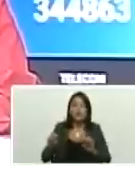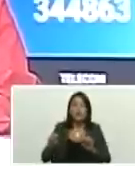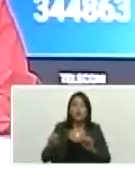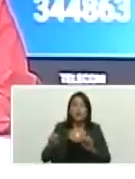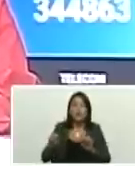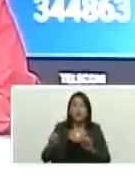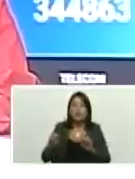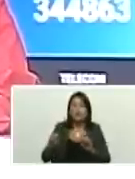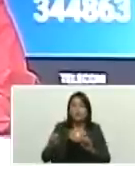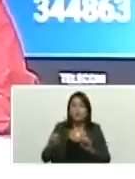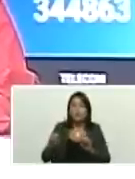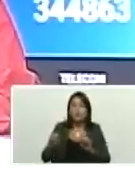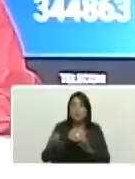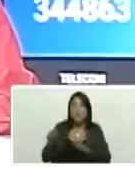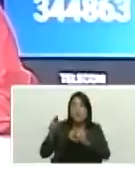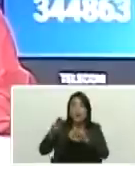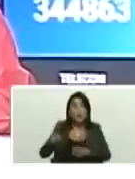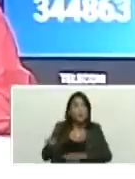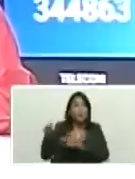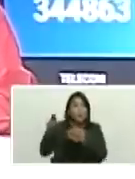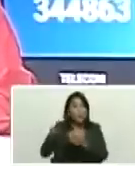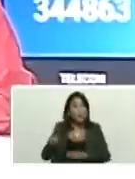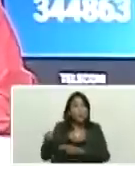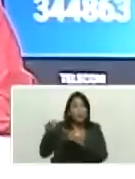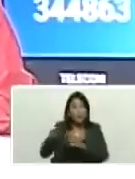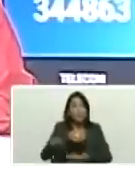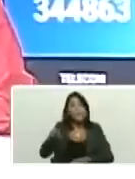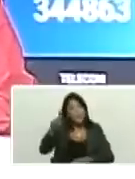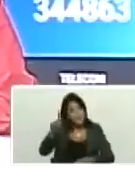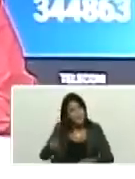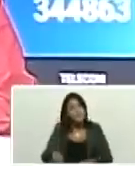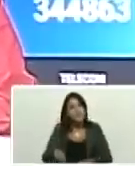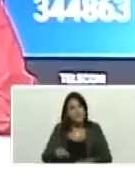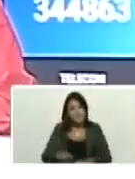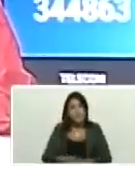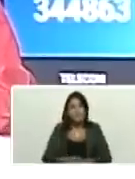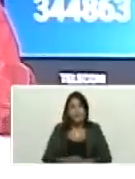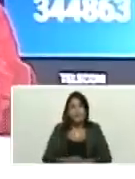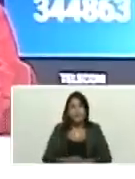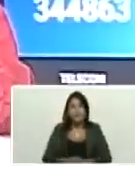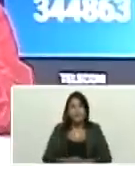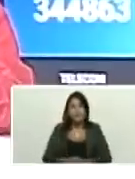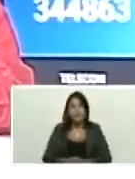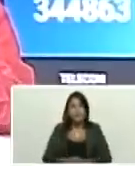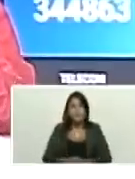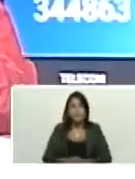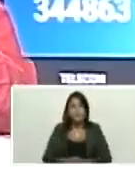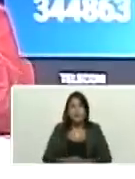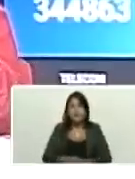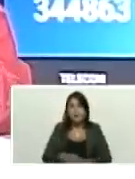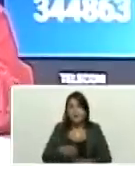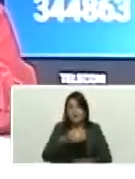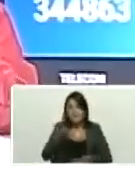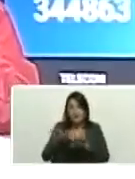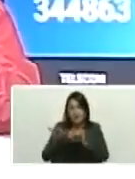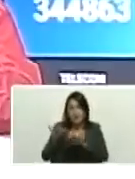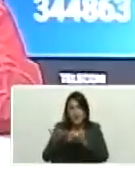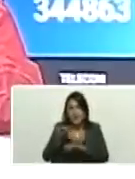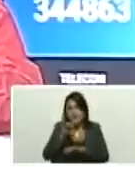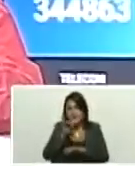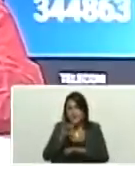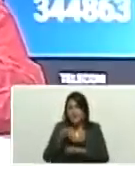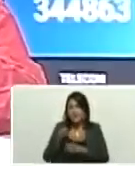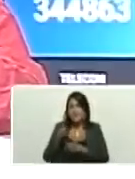el desarrollo agrícola, la producción de alimentos, para la informática, las